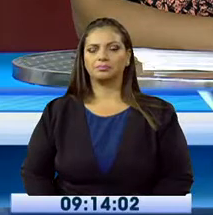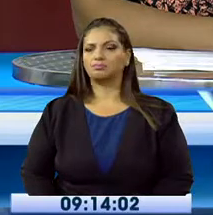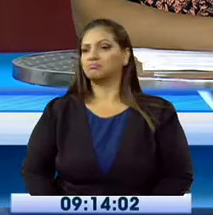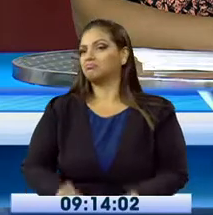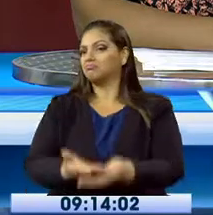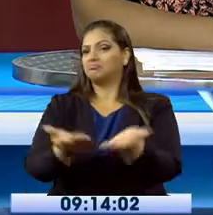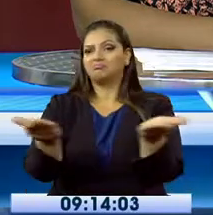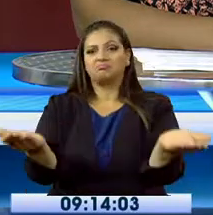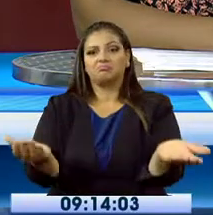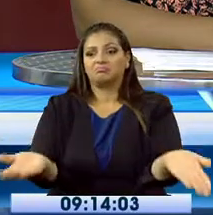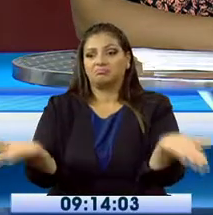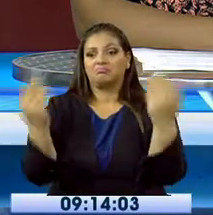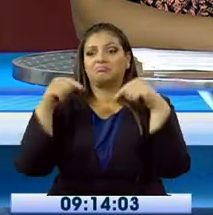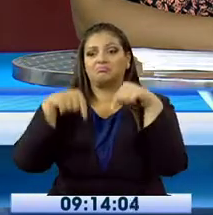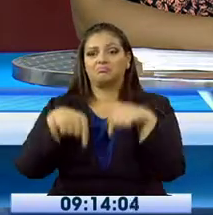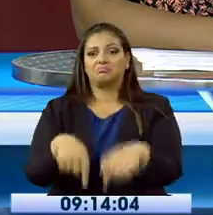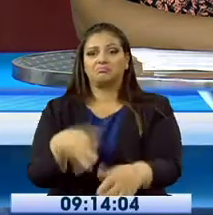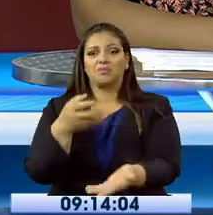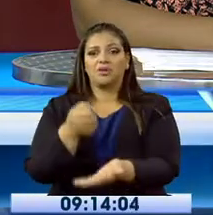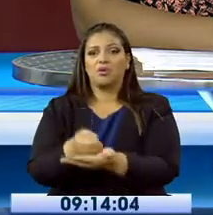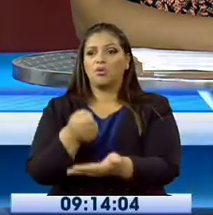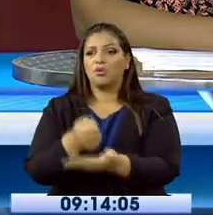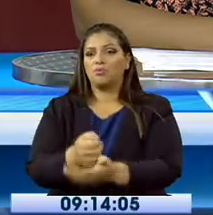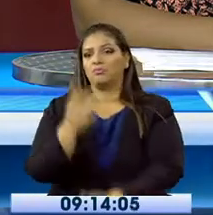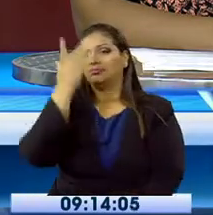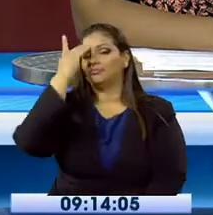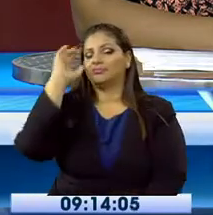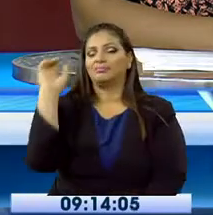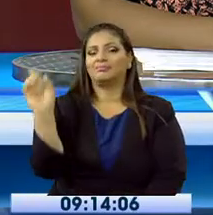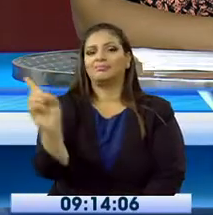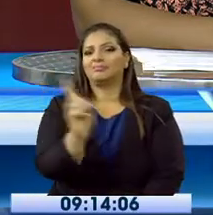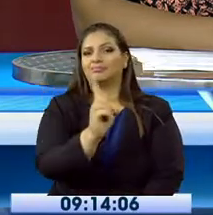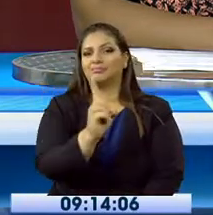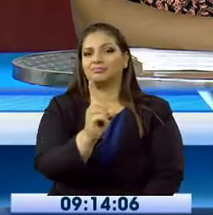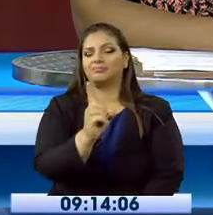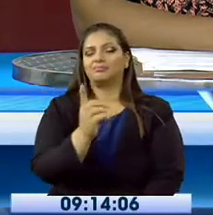decide, Hugo, Rosalena, los amigos televidentes, en base al presupuesto que tengamos. Por supuesto.